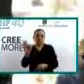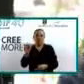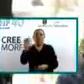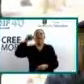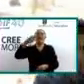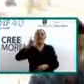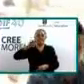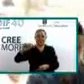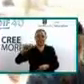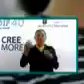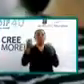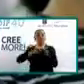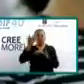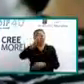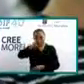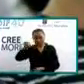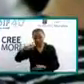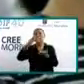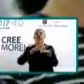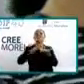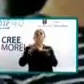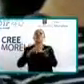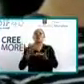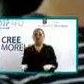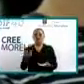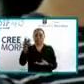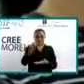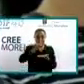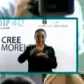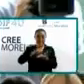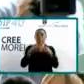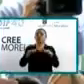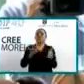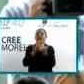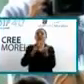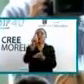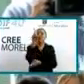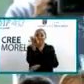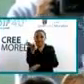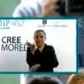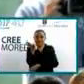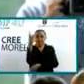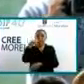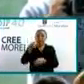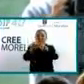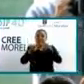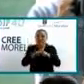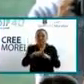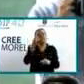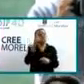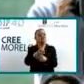de verdad por todo su apoyo. Este centro sin el apoyo del DIF para equiparlo hubiera sido imposible.